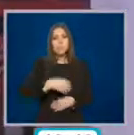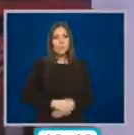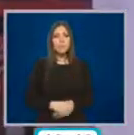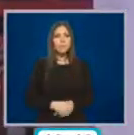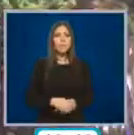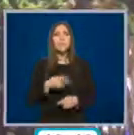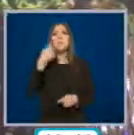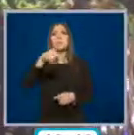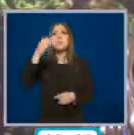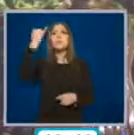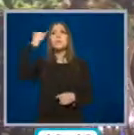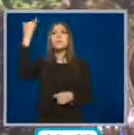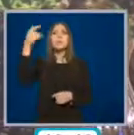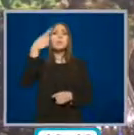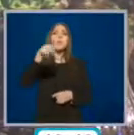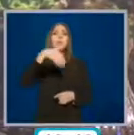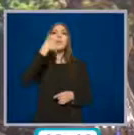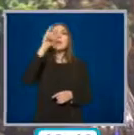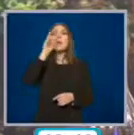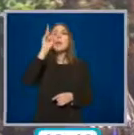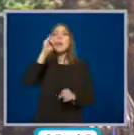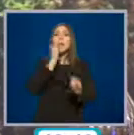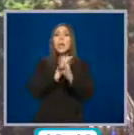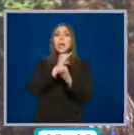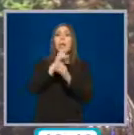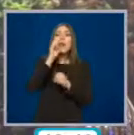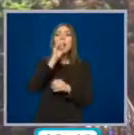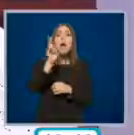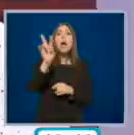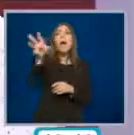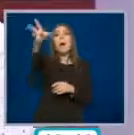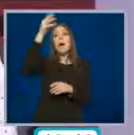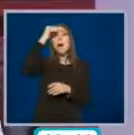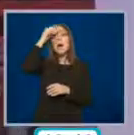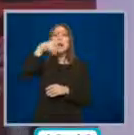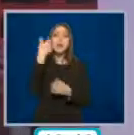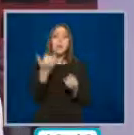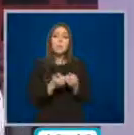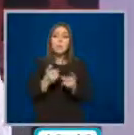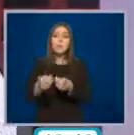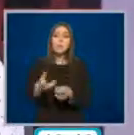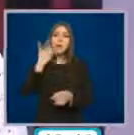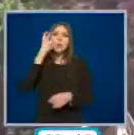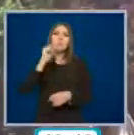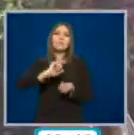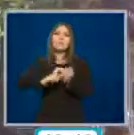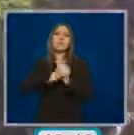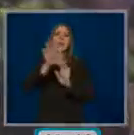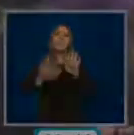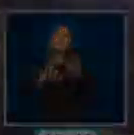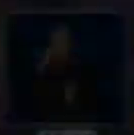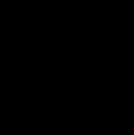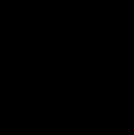estas cosas mágicas por internet, porque al final le podemos hacer daño, ¿no? Siempre con Muchas relación. gracias, mi querido Gustavo. Gracias. Y que por